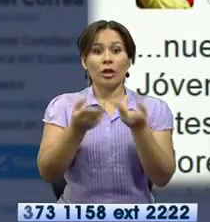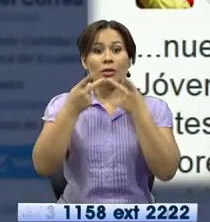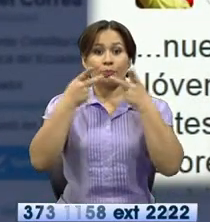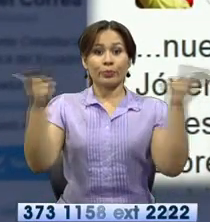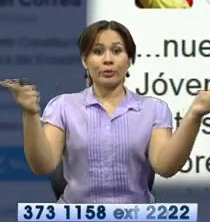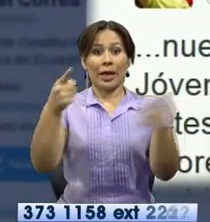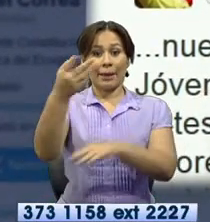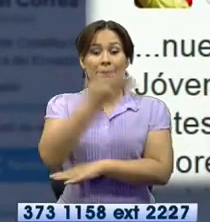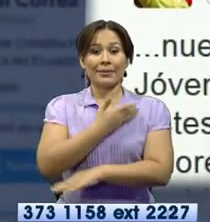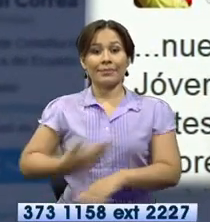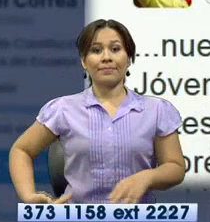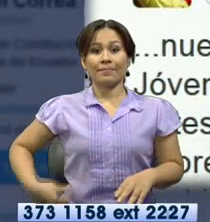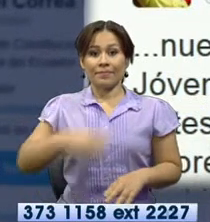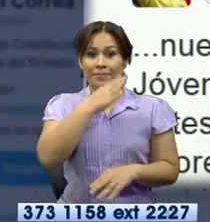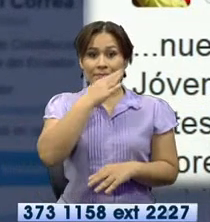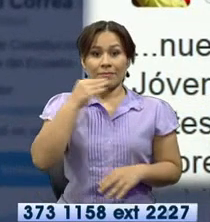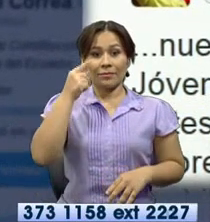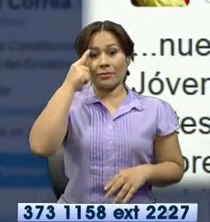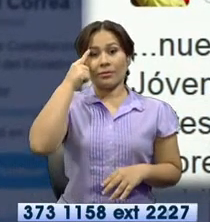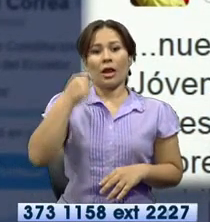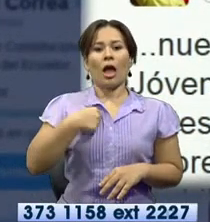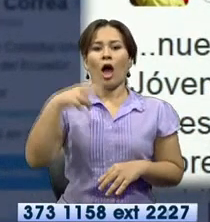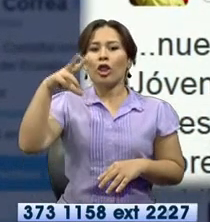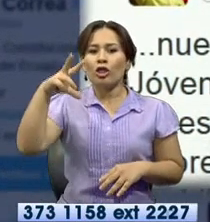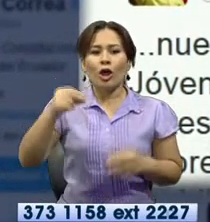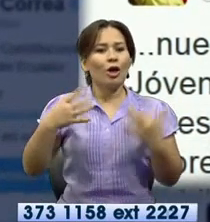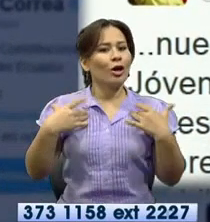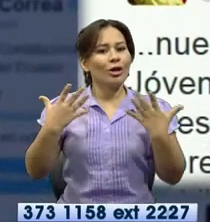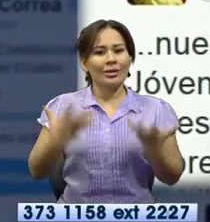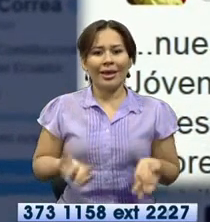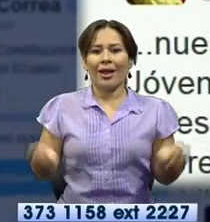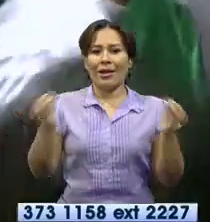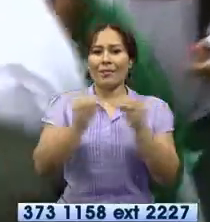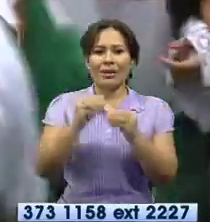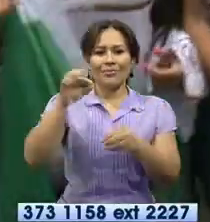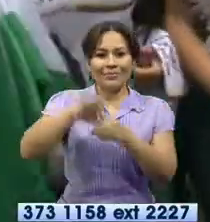ratificó su decisión de no ser candidato en las elecciones de 2017. Después de agradecer.